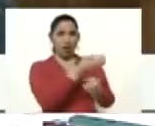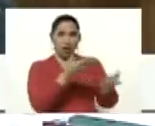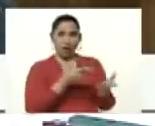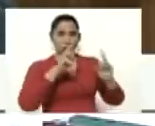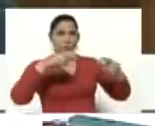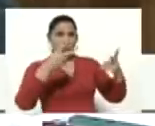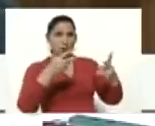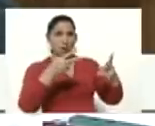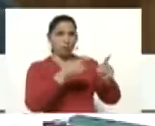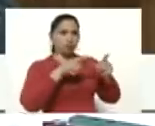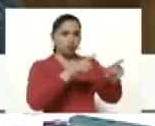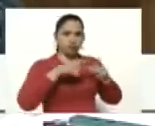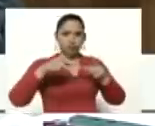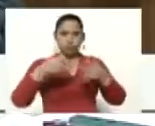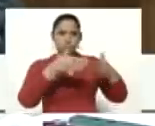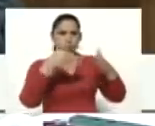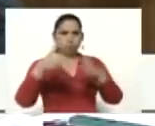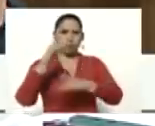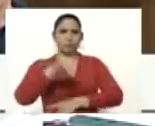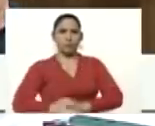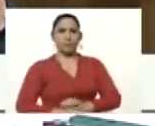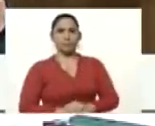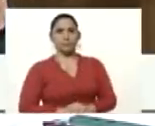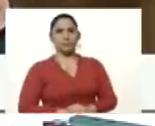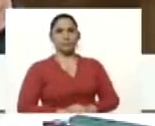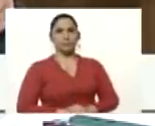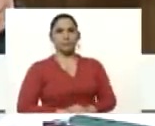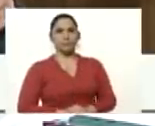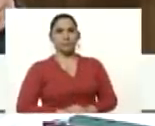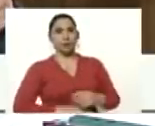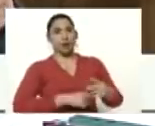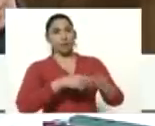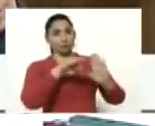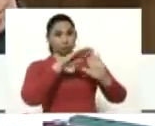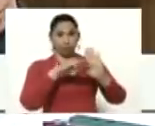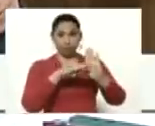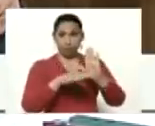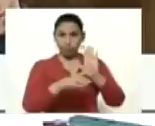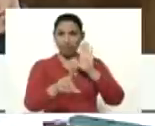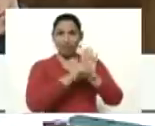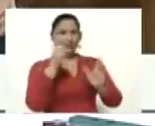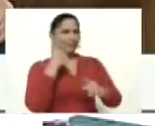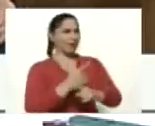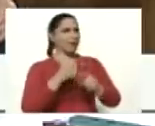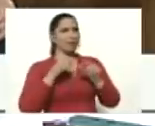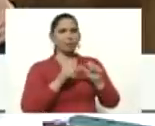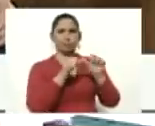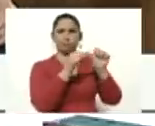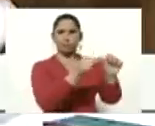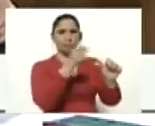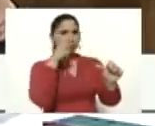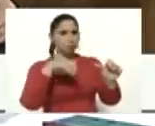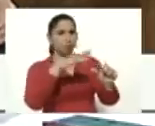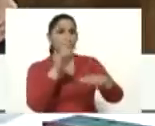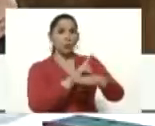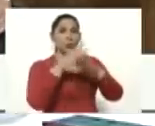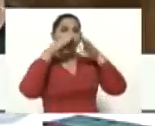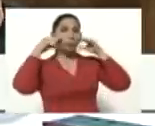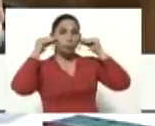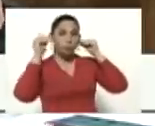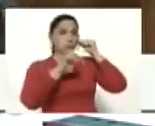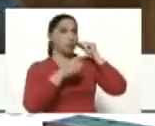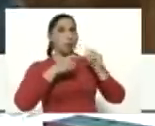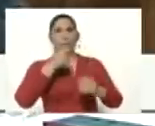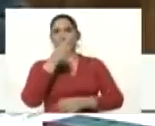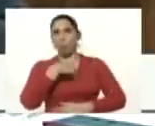nuevos establecimientos que abren y al mismo tiempo el protocolo personal que debe seguir la población. El uso de la mascarilla no se